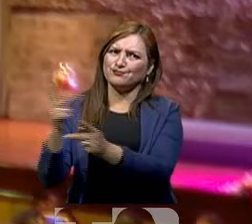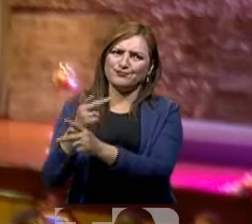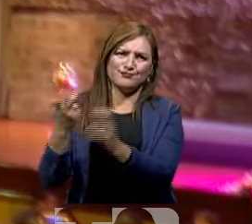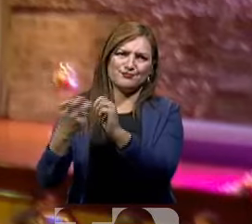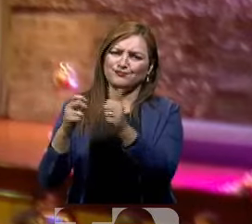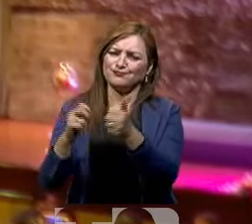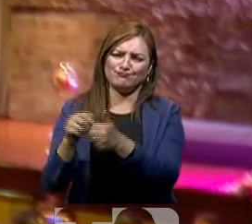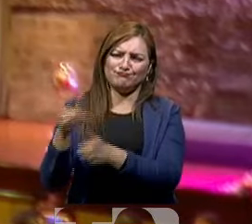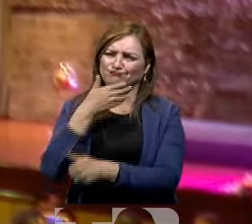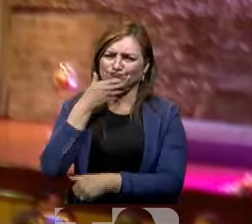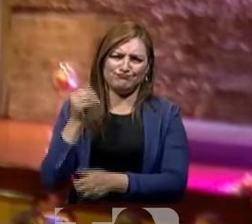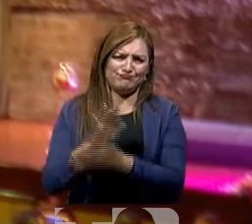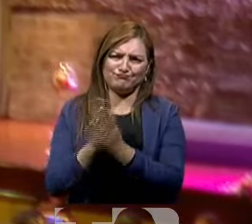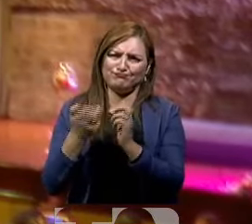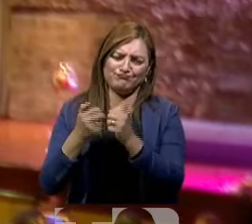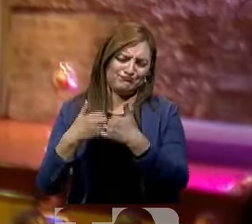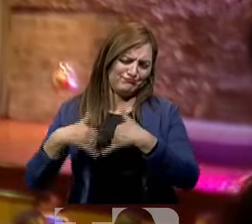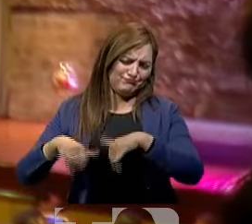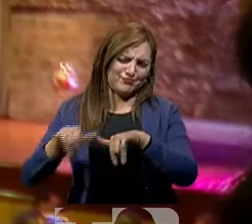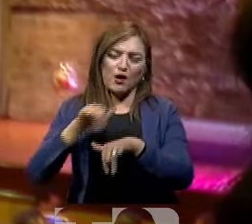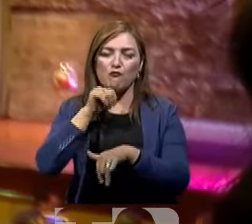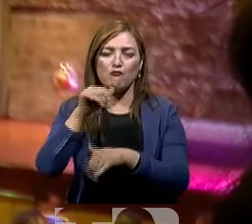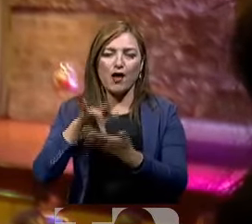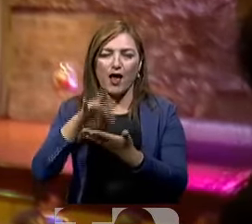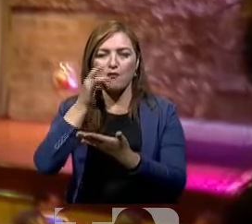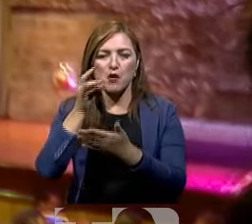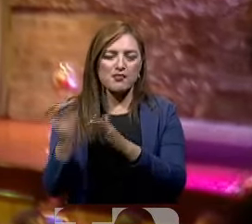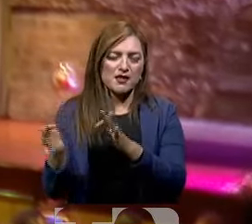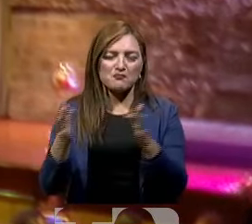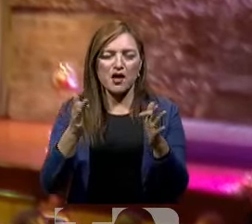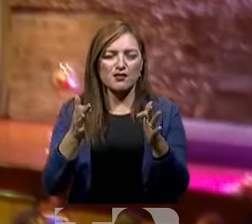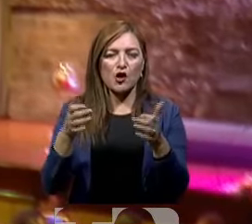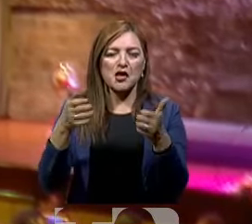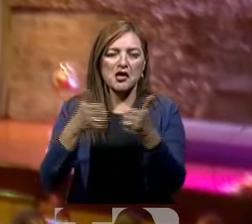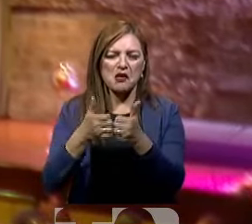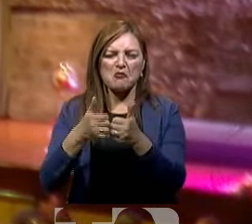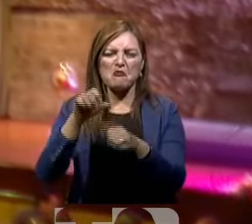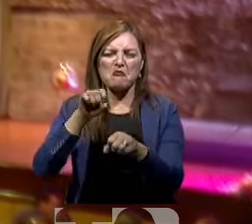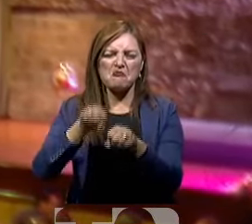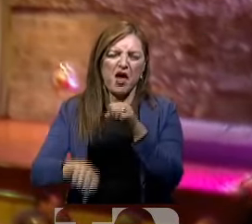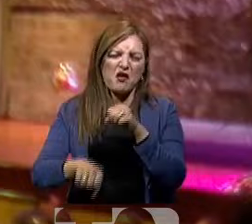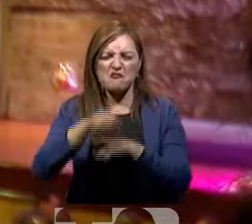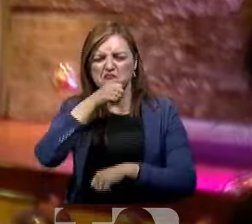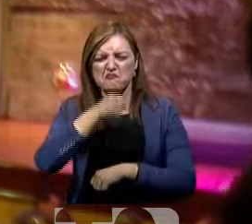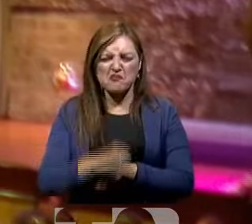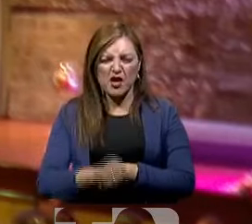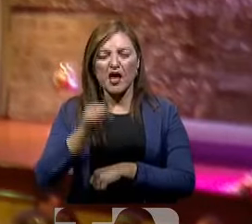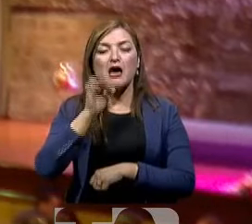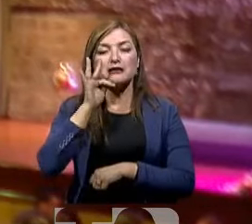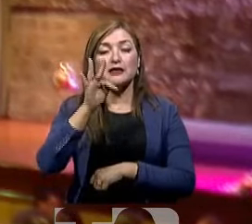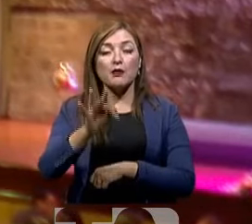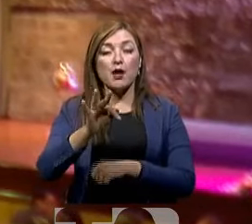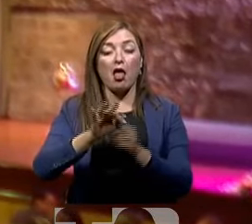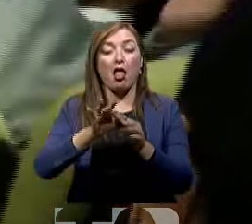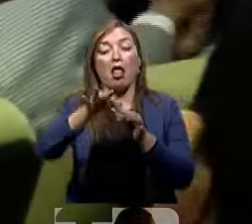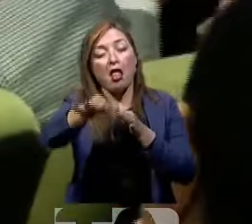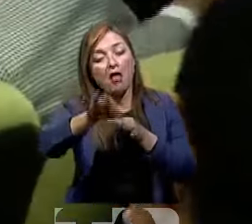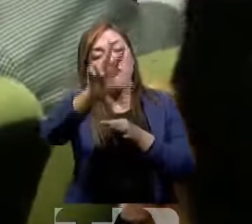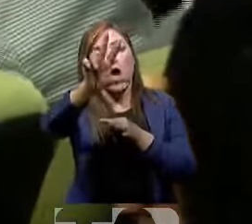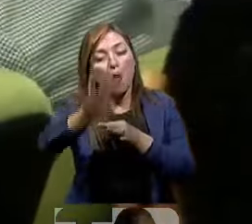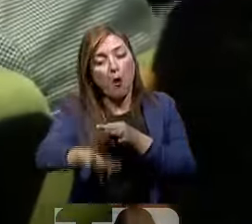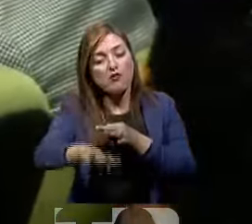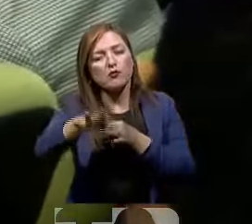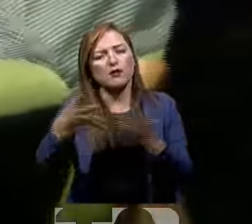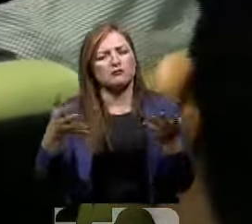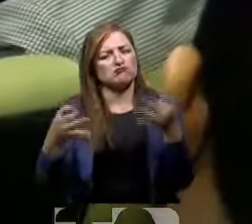porque persisten los problemas de falta de medicinas, falta de tratamientos, de equipos obsoletos, exámenes para 3-4 meses. Eso no es justo.